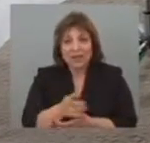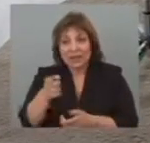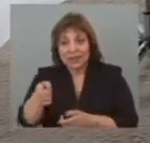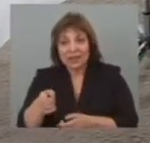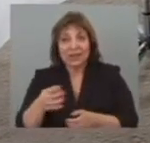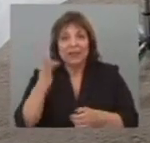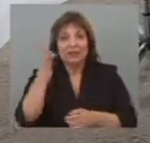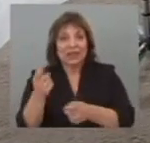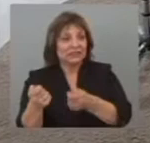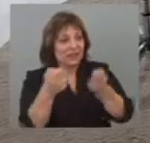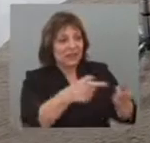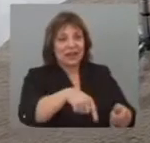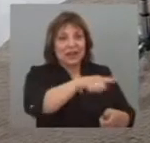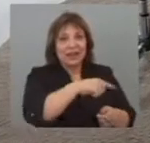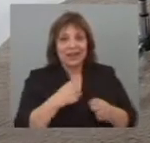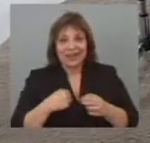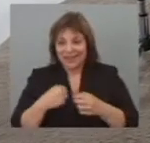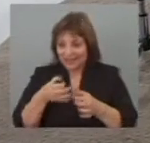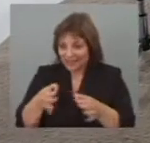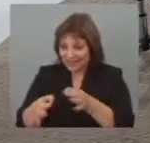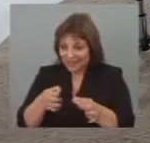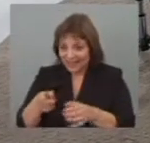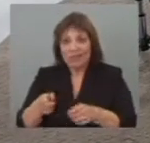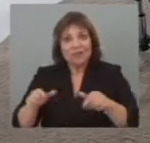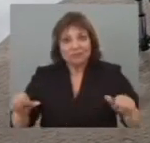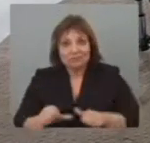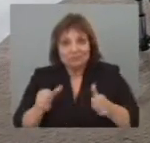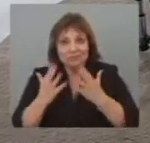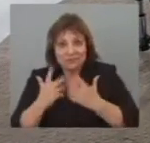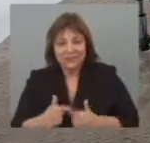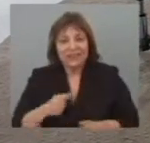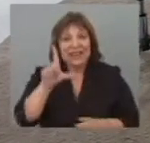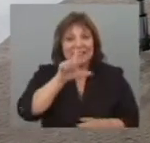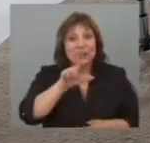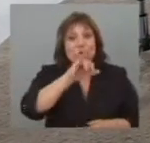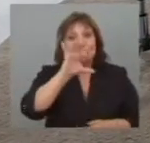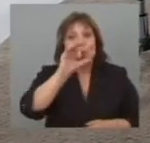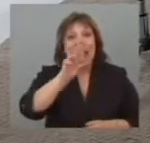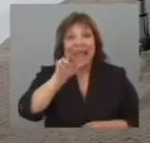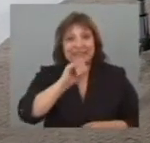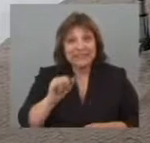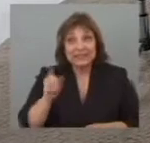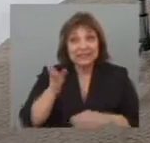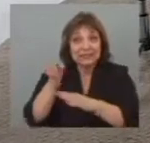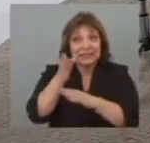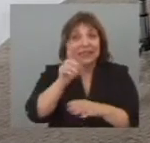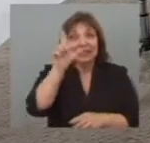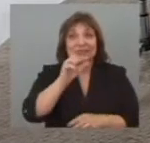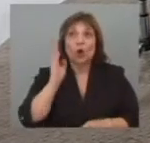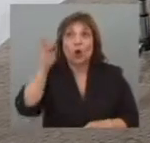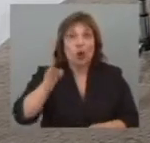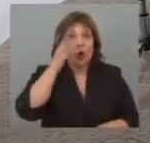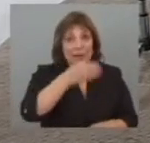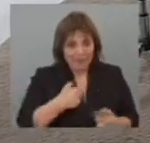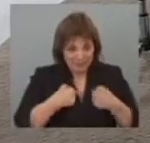sus pares. Incluso en el Liceo de Suárez salieron a dar talleres a otros liceos,